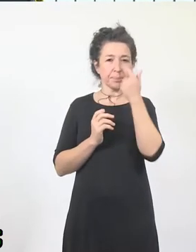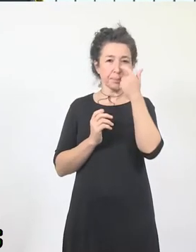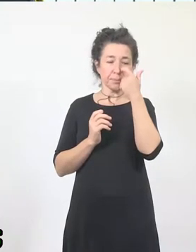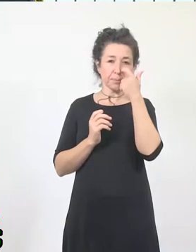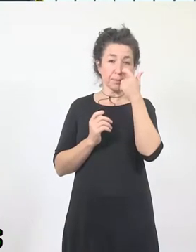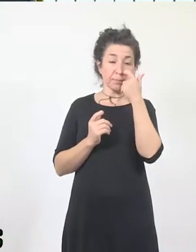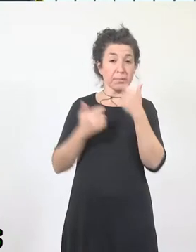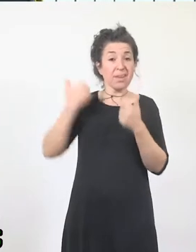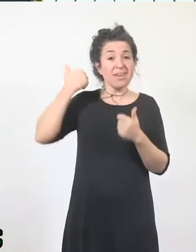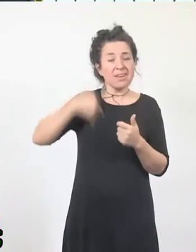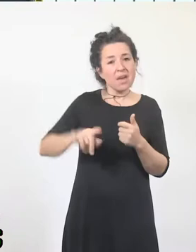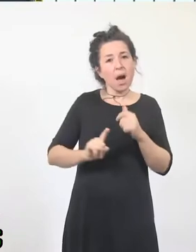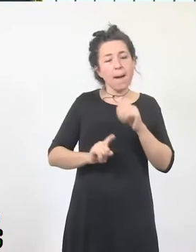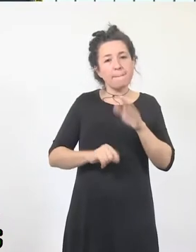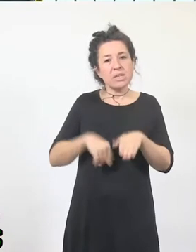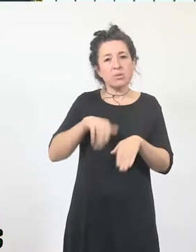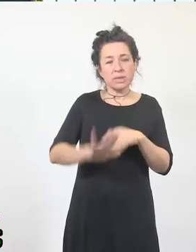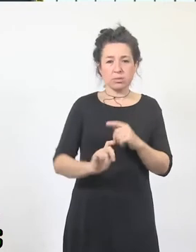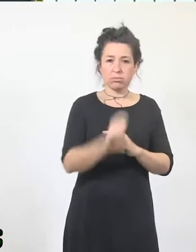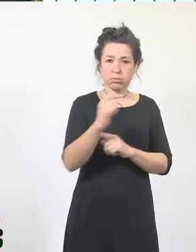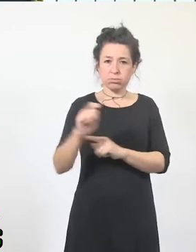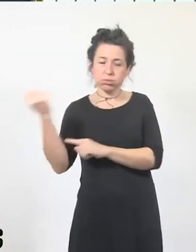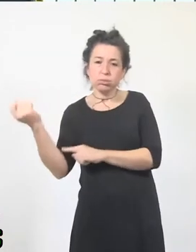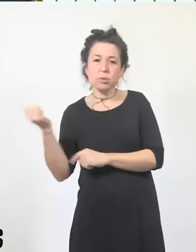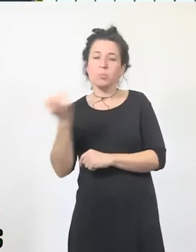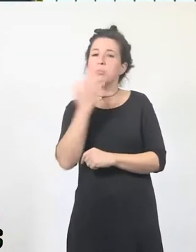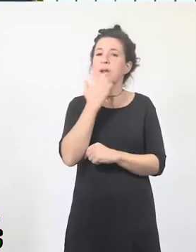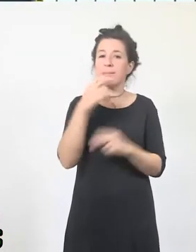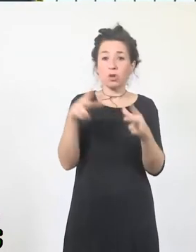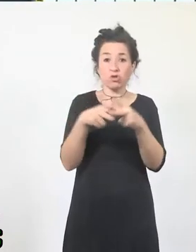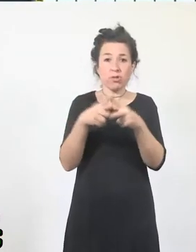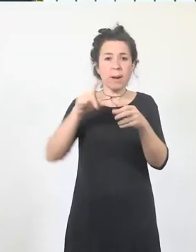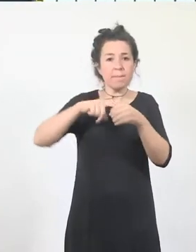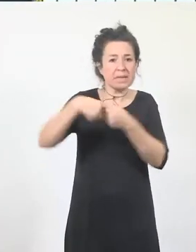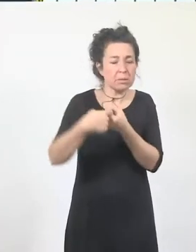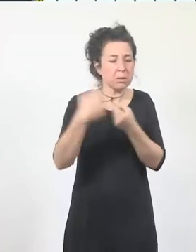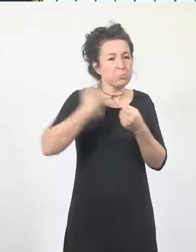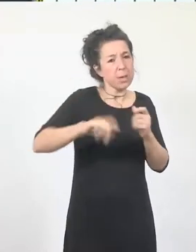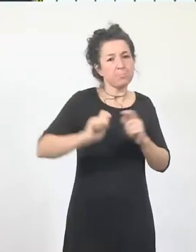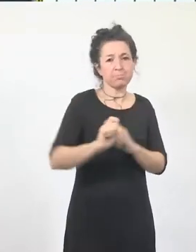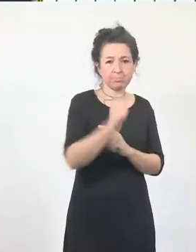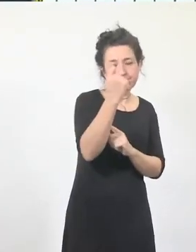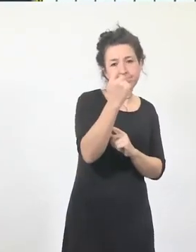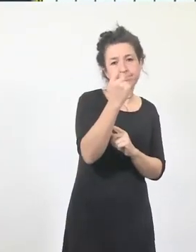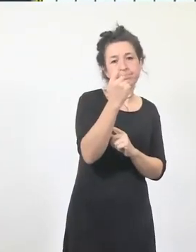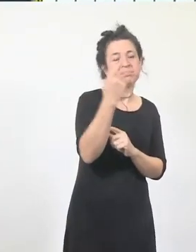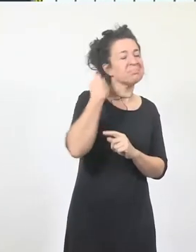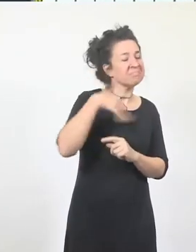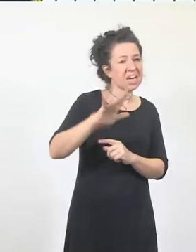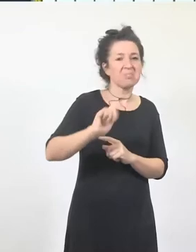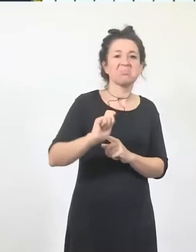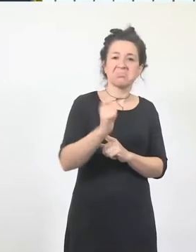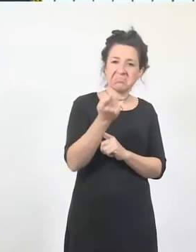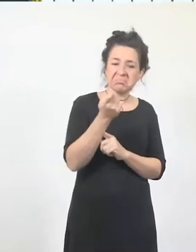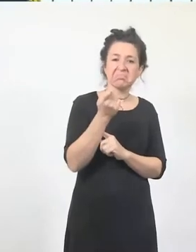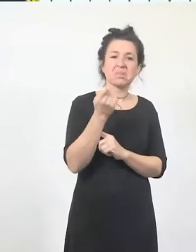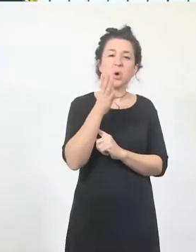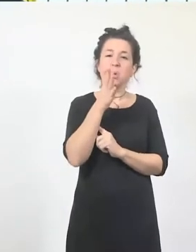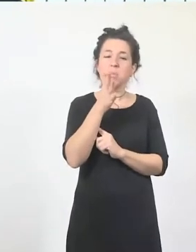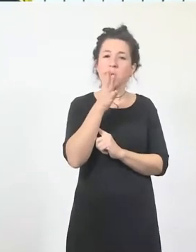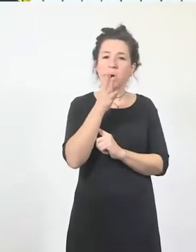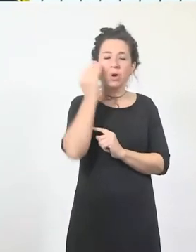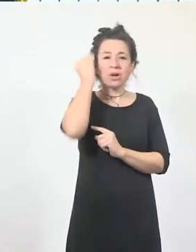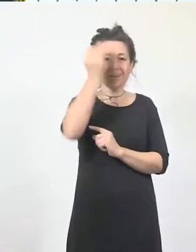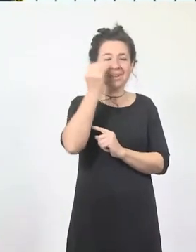Tenemos algunos pasos ya conseguidos, como es el tema de la participación social. Yo creo que es algo que ya lo tenemos, porque